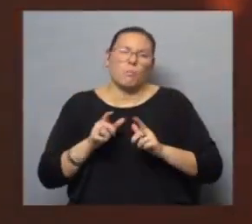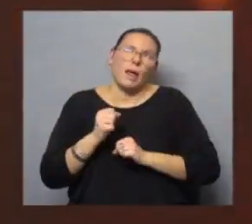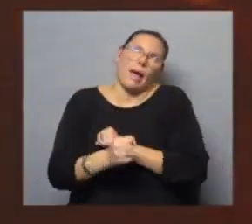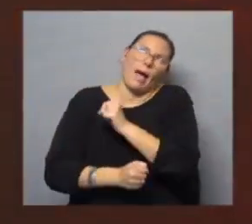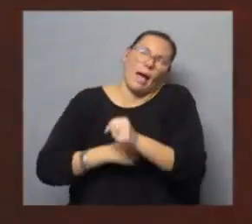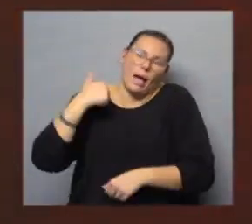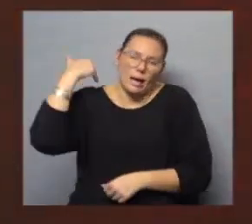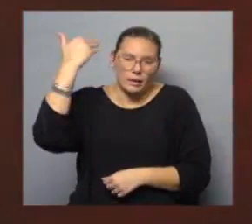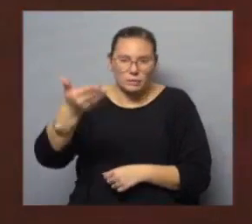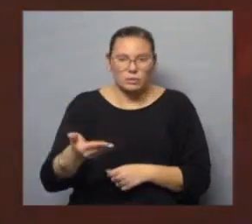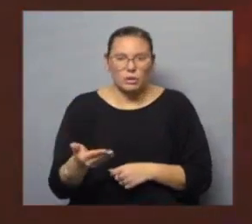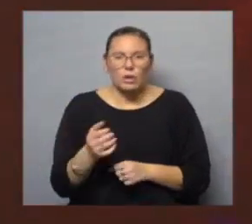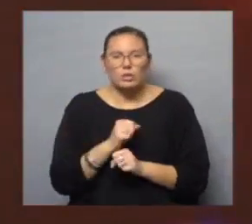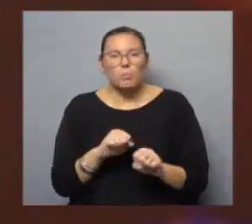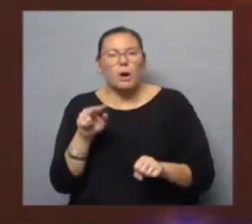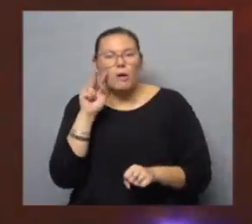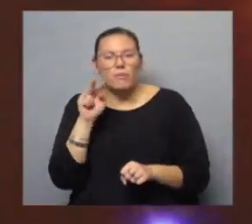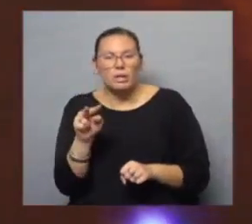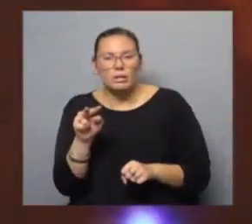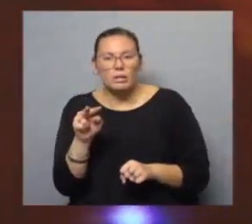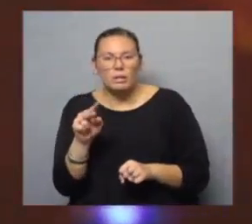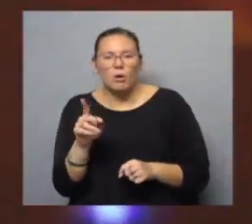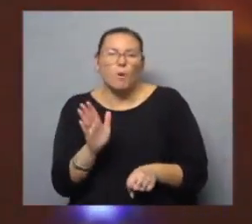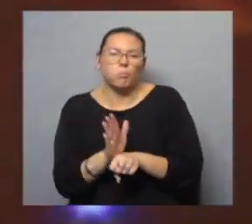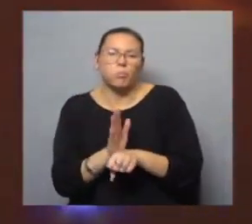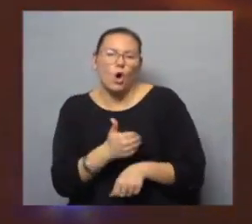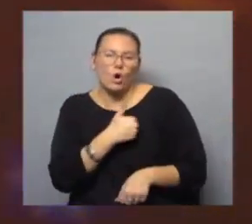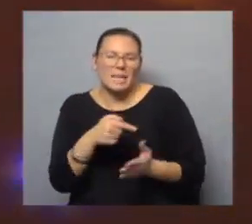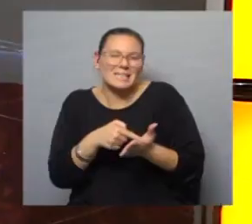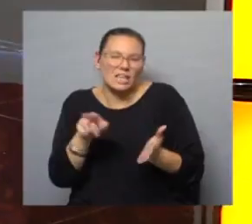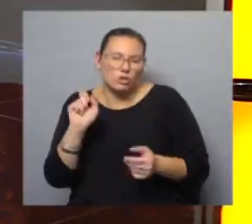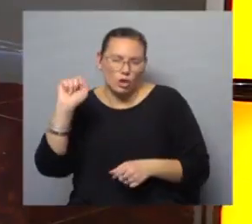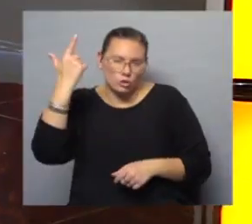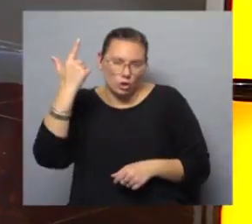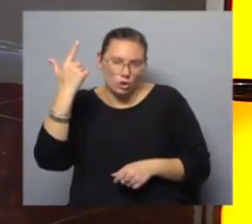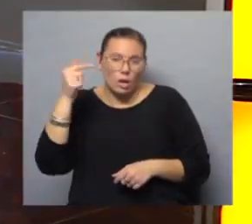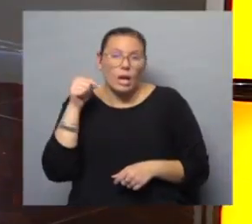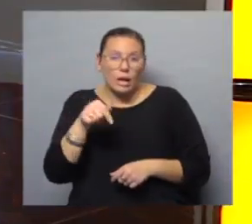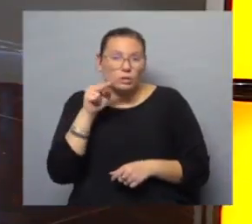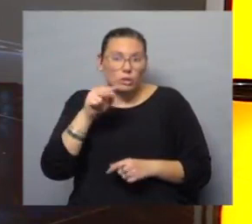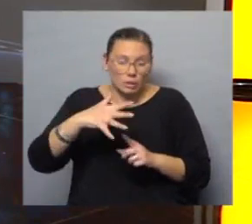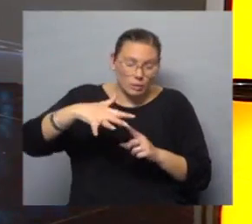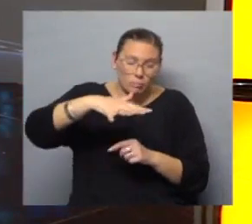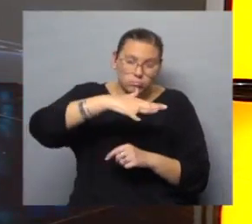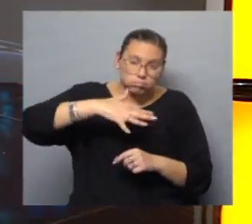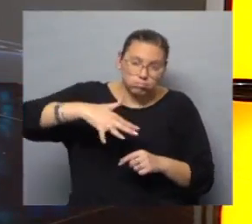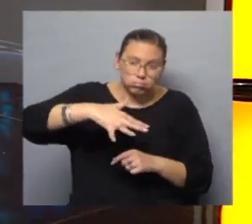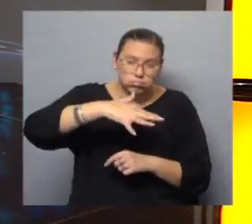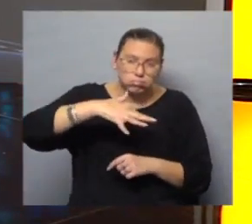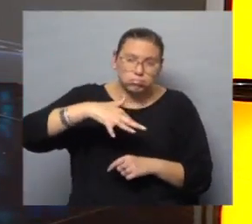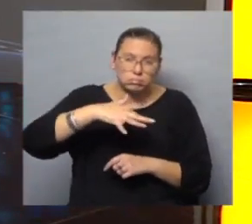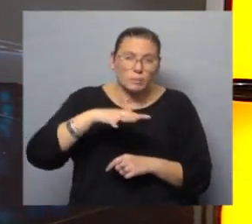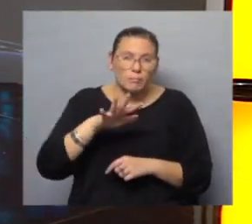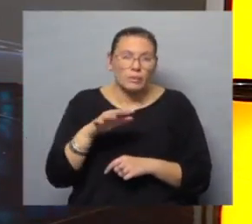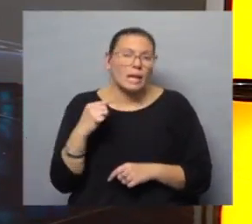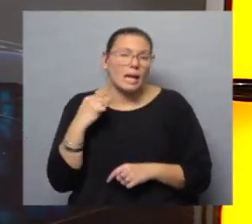es que se pueda observar lo que sería el corazón del Sol. Entonces, en esa nebulosa que se observa allí, lo que se observa es, bueno, el